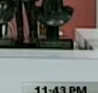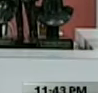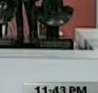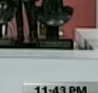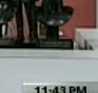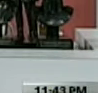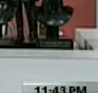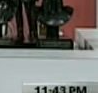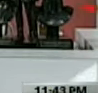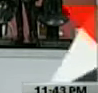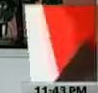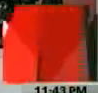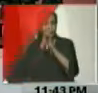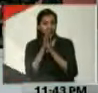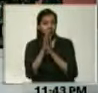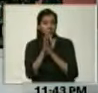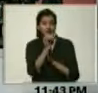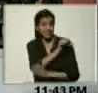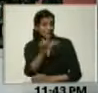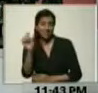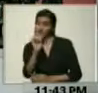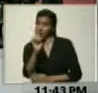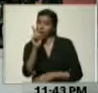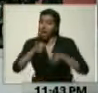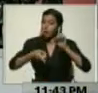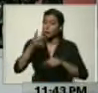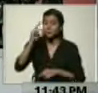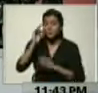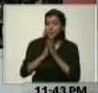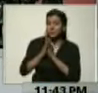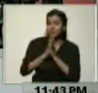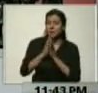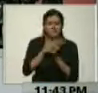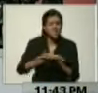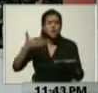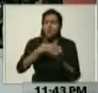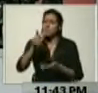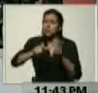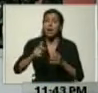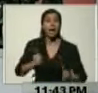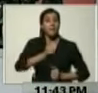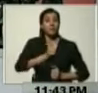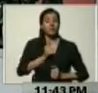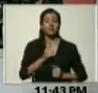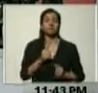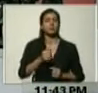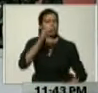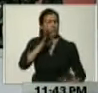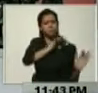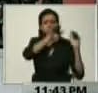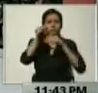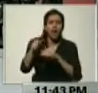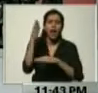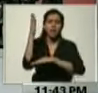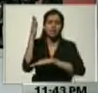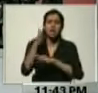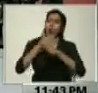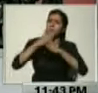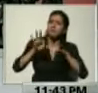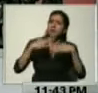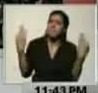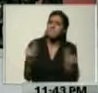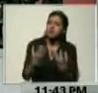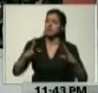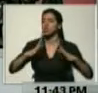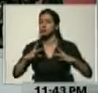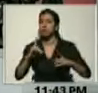no fue santa para algunos y algunas. Mientras miles, millones de personas aprovecharon estos días para manifestar su fe, para compartir y descansar con la familia,